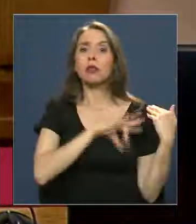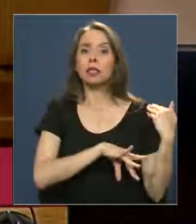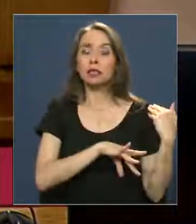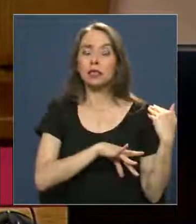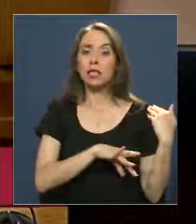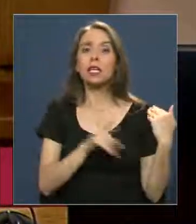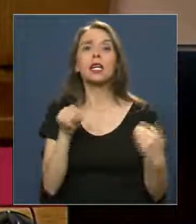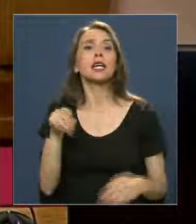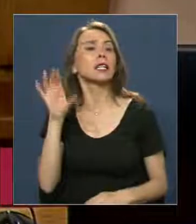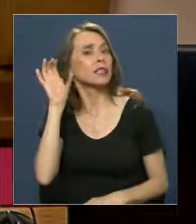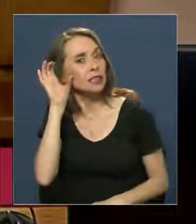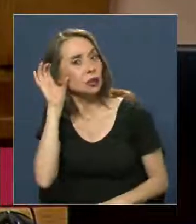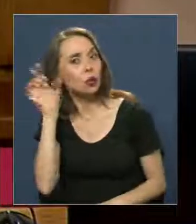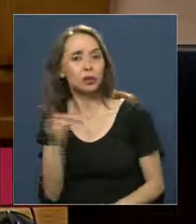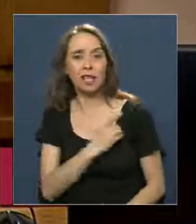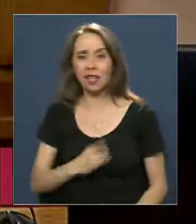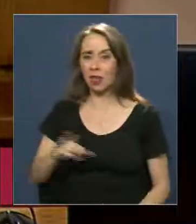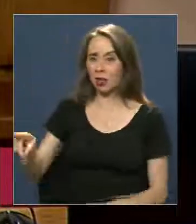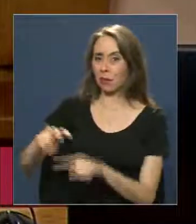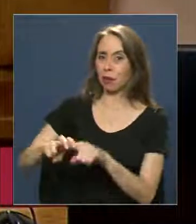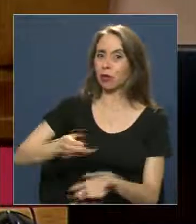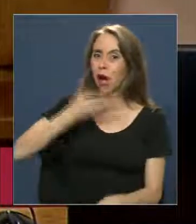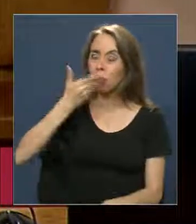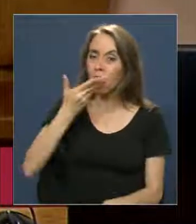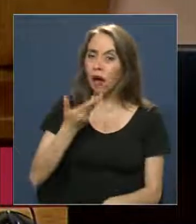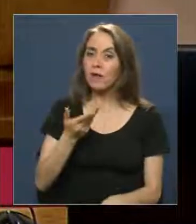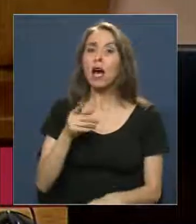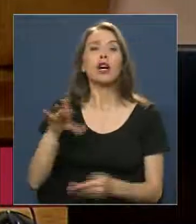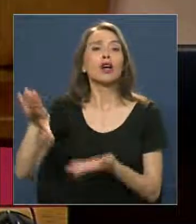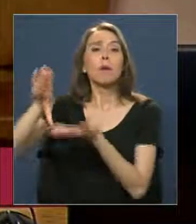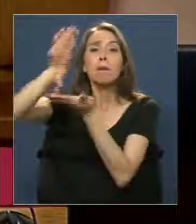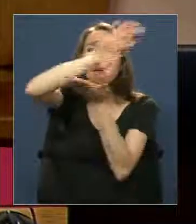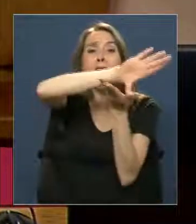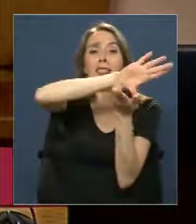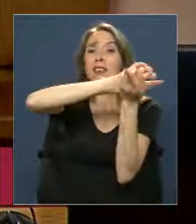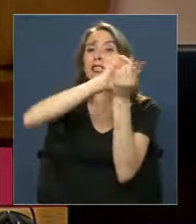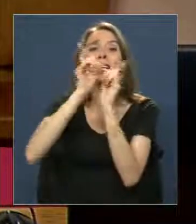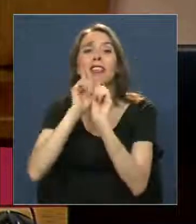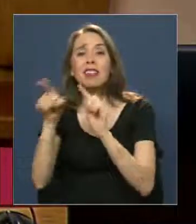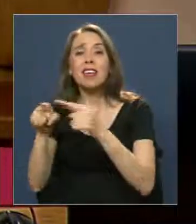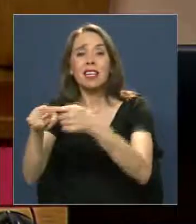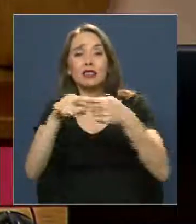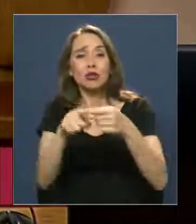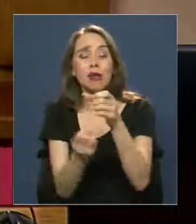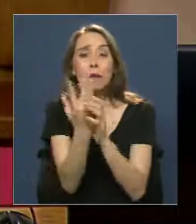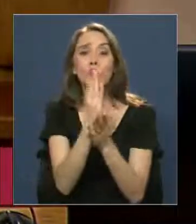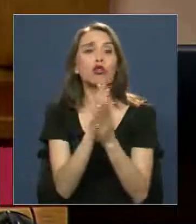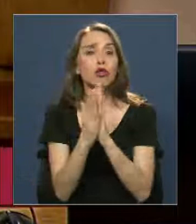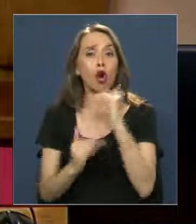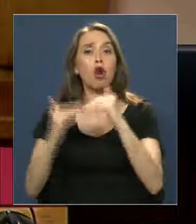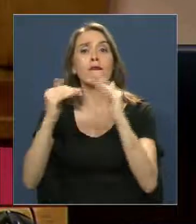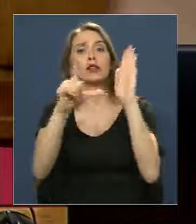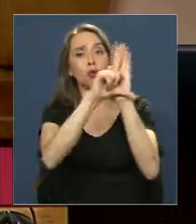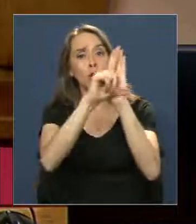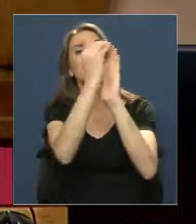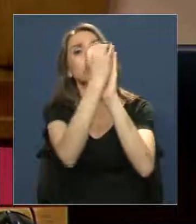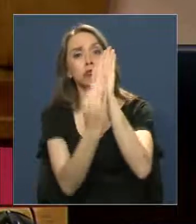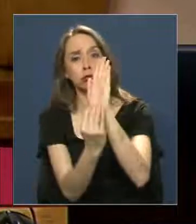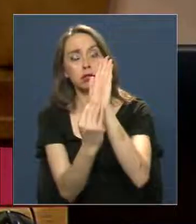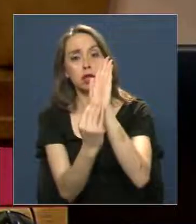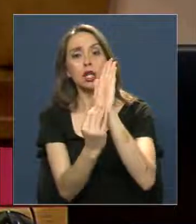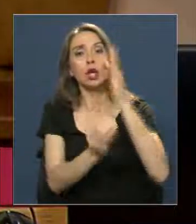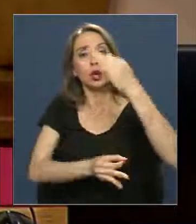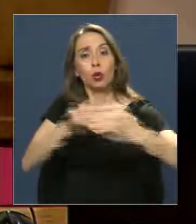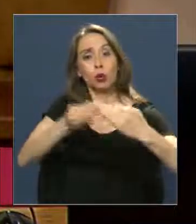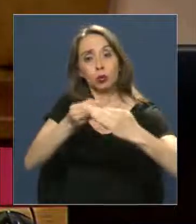si uno lo escucha acá, imagínense fuera. Entonces, las sociedades modernas todas han avanzado en esta línea. Son capaces de castigar